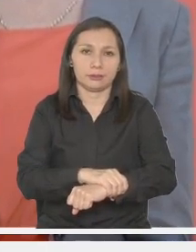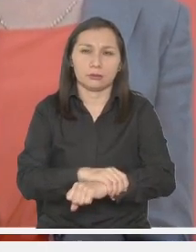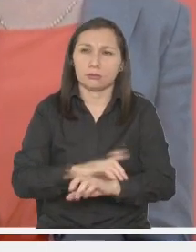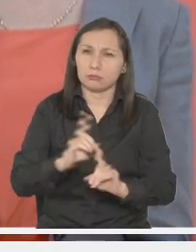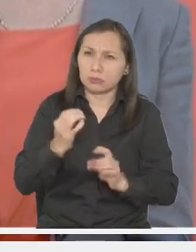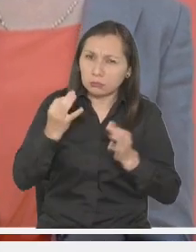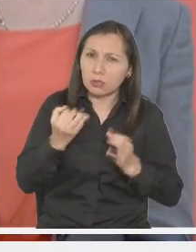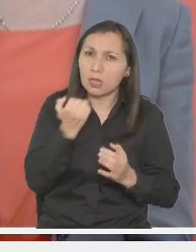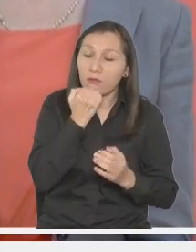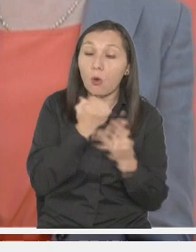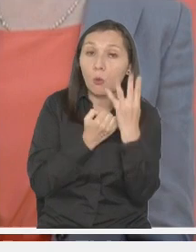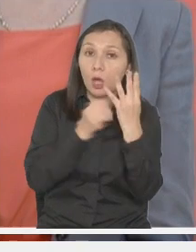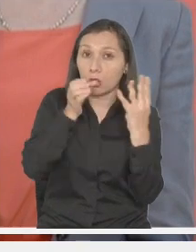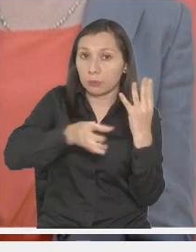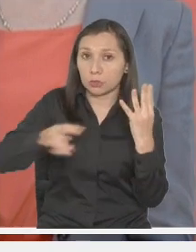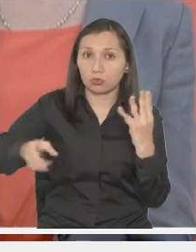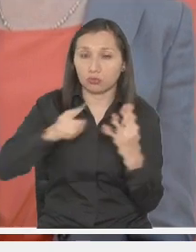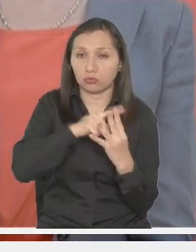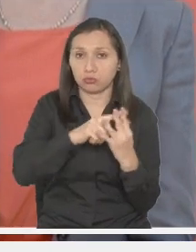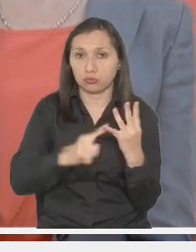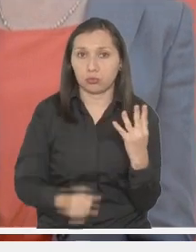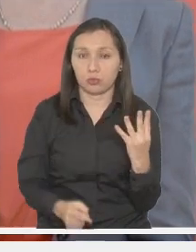si no me equivoco, 4 personas.